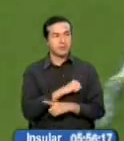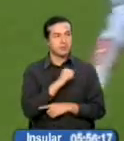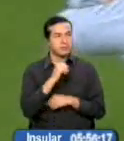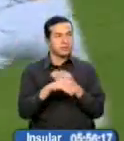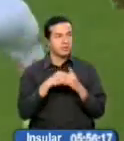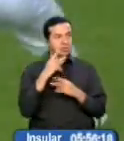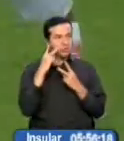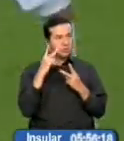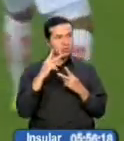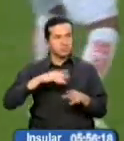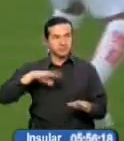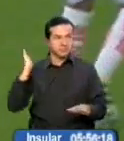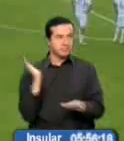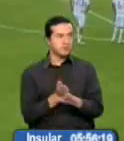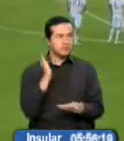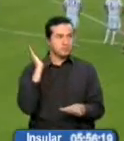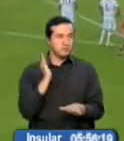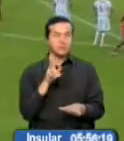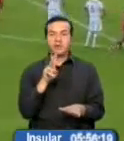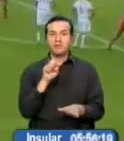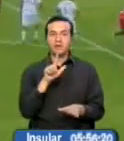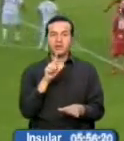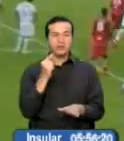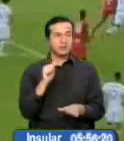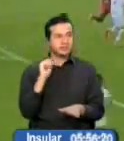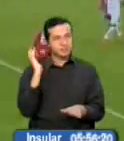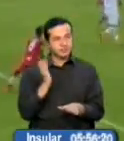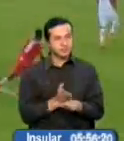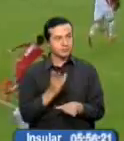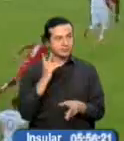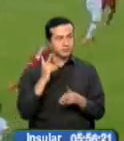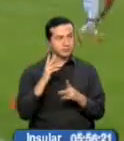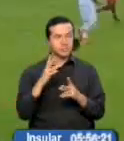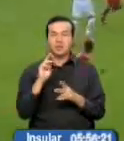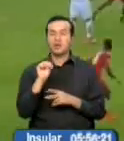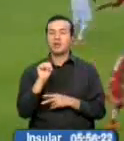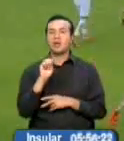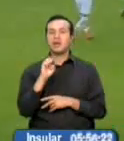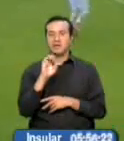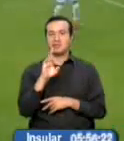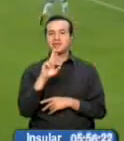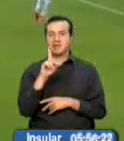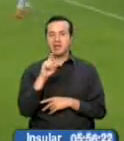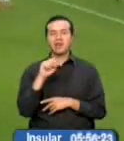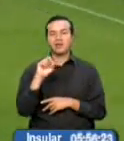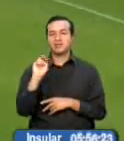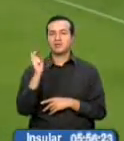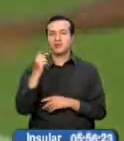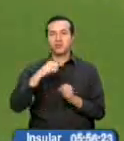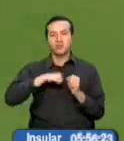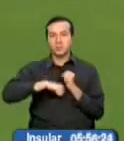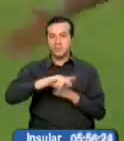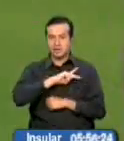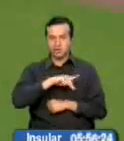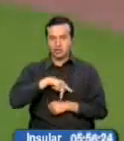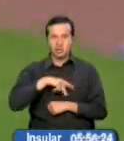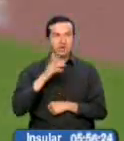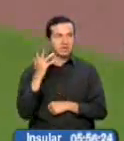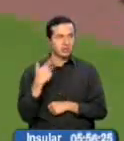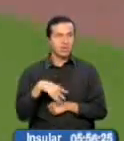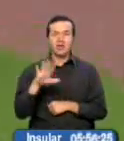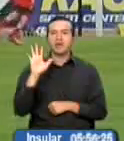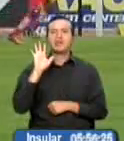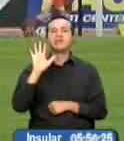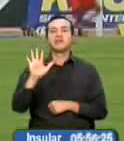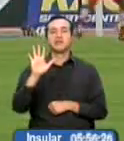esta jugada, una falta penal de Edison Vega sobre Pedro Larrea en el área. Y Michael Estrada para decretar su segundo gol en la cuenta personal. El